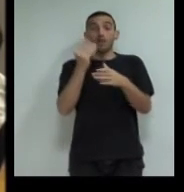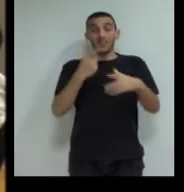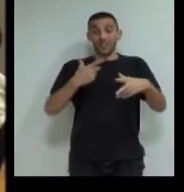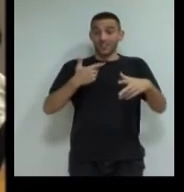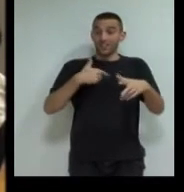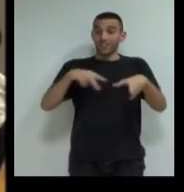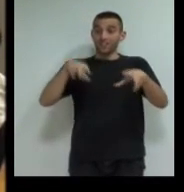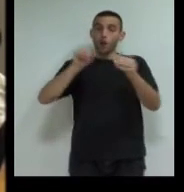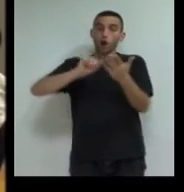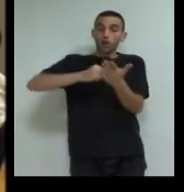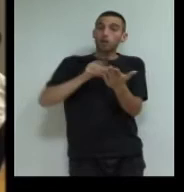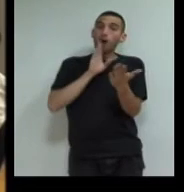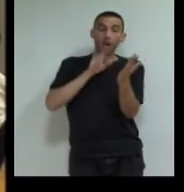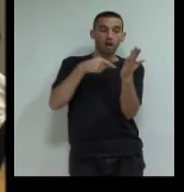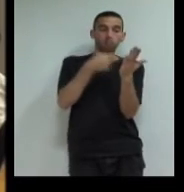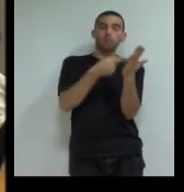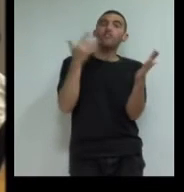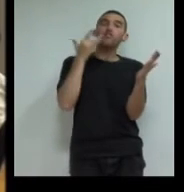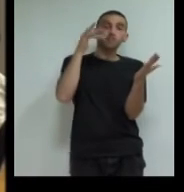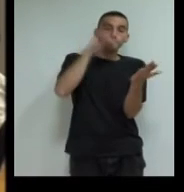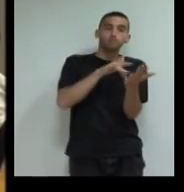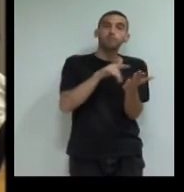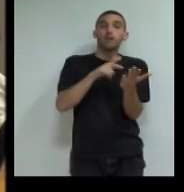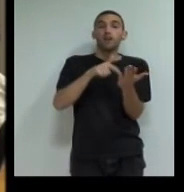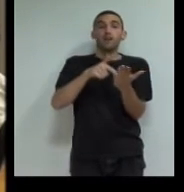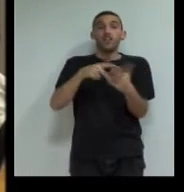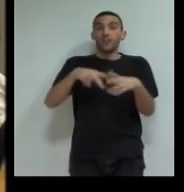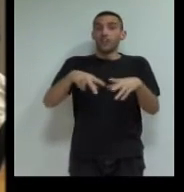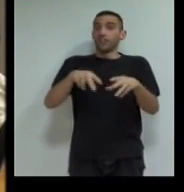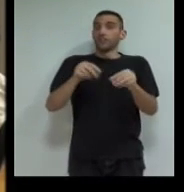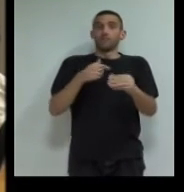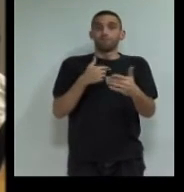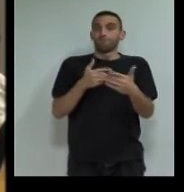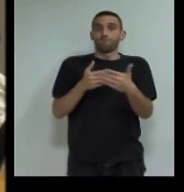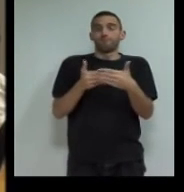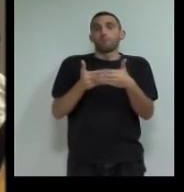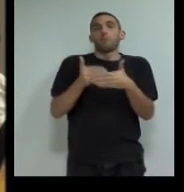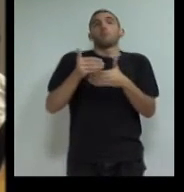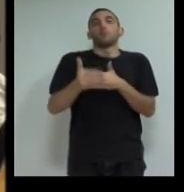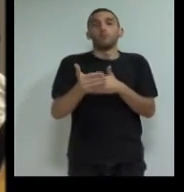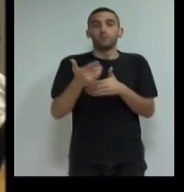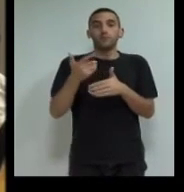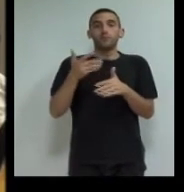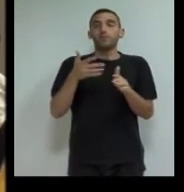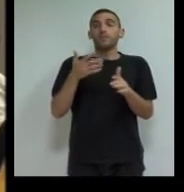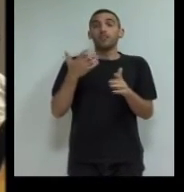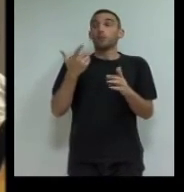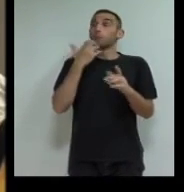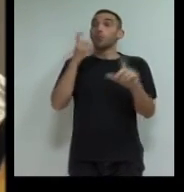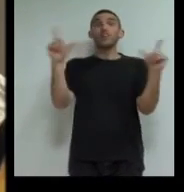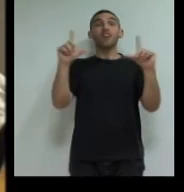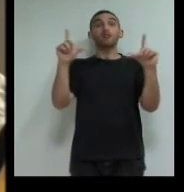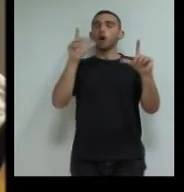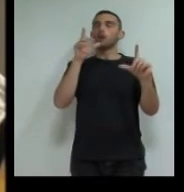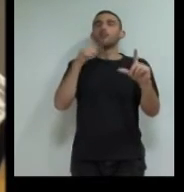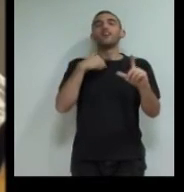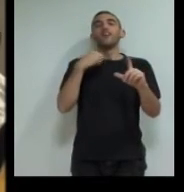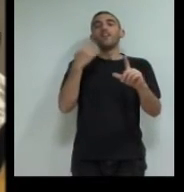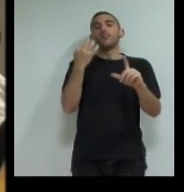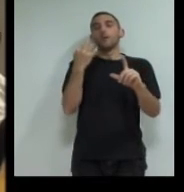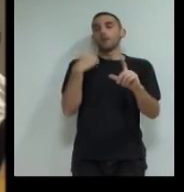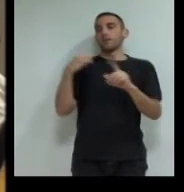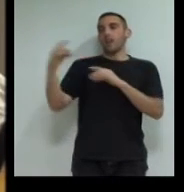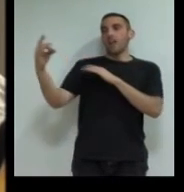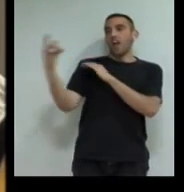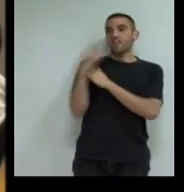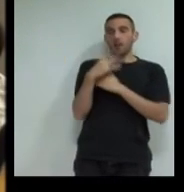contratos. Fíjate tú que nosotros a veces nos llega una cosa y dentro de 1 hora y media tiene que estar emitiéndose. O sea que no tenemos más remedio que